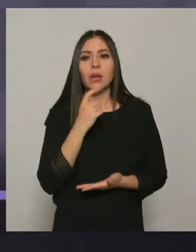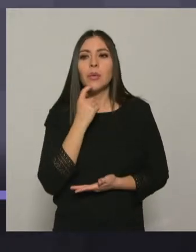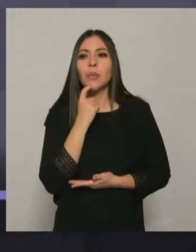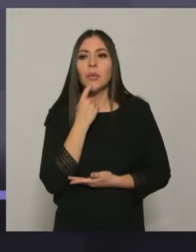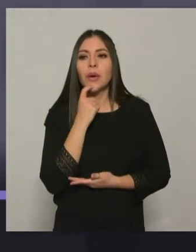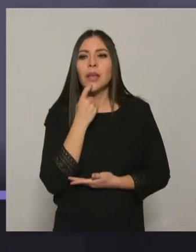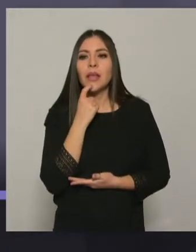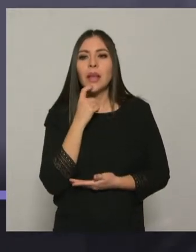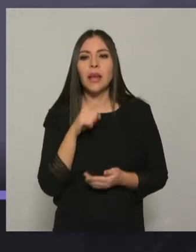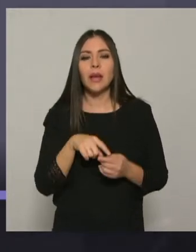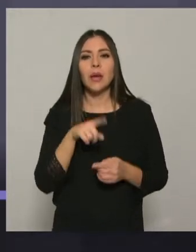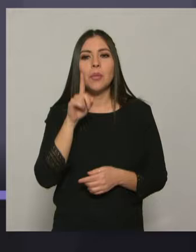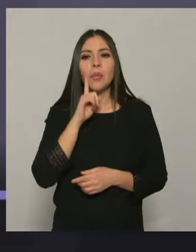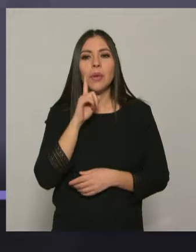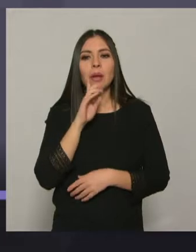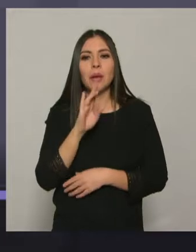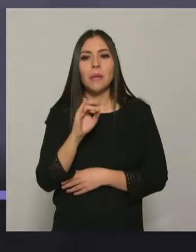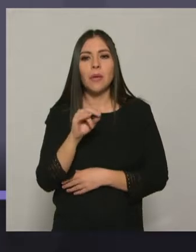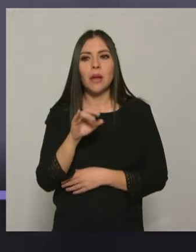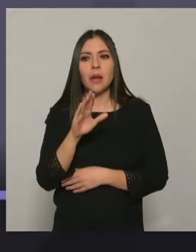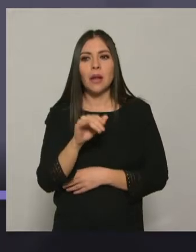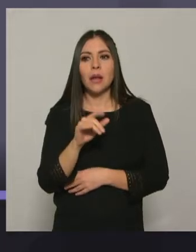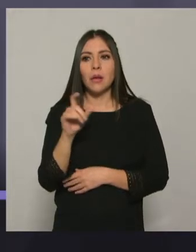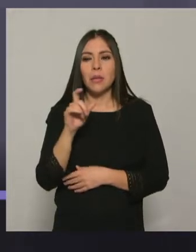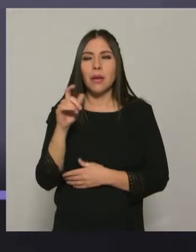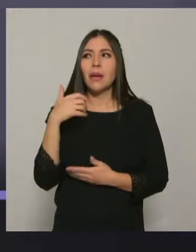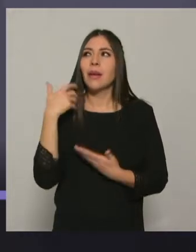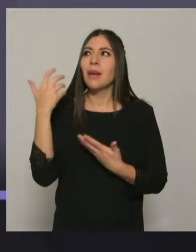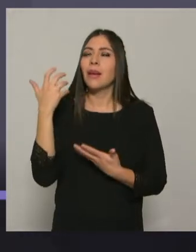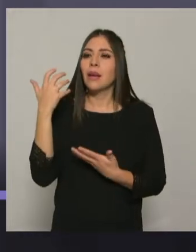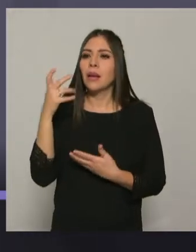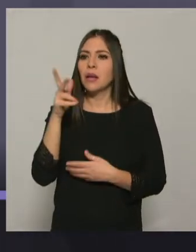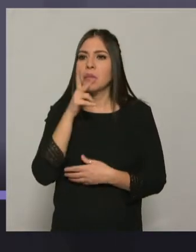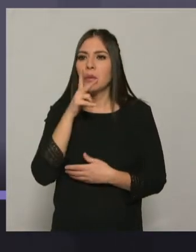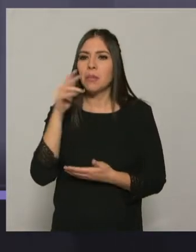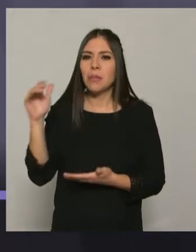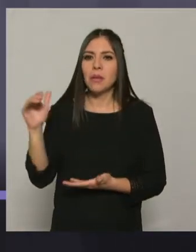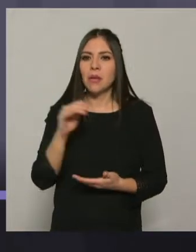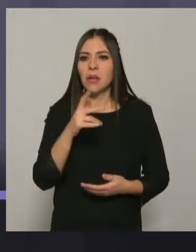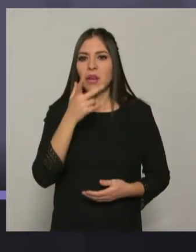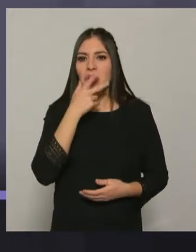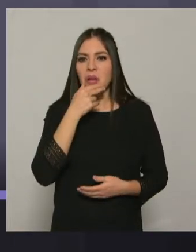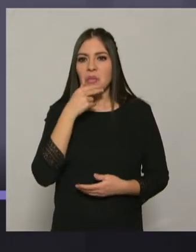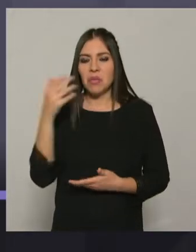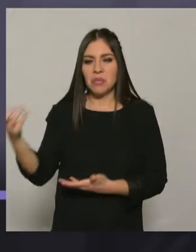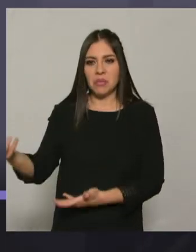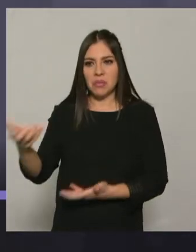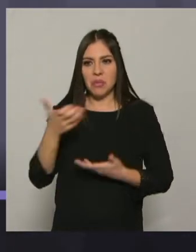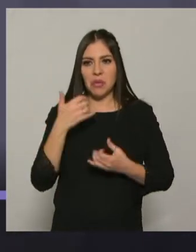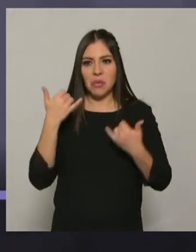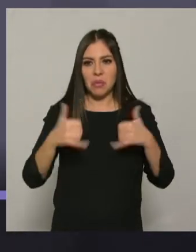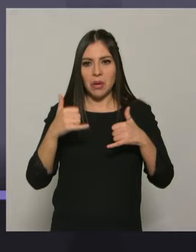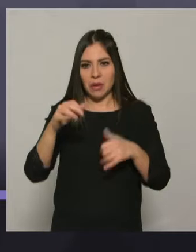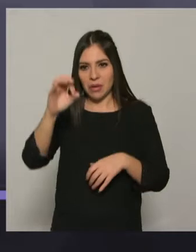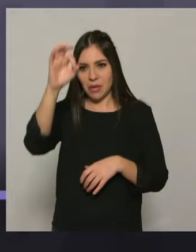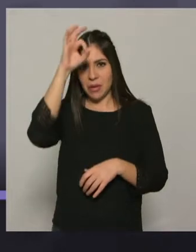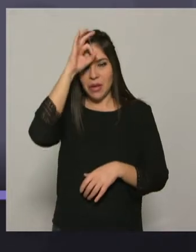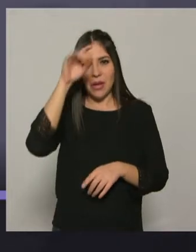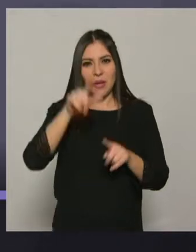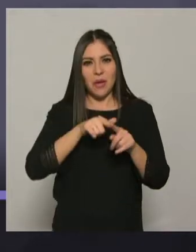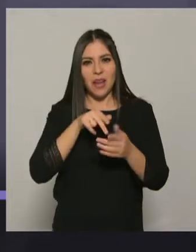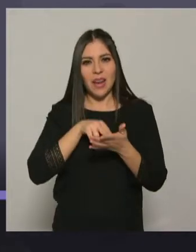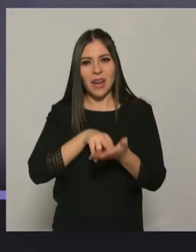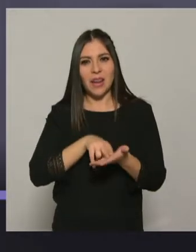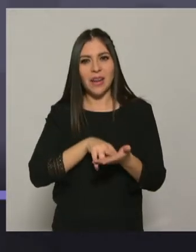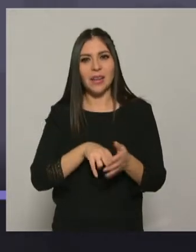decía que quería una muñeca de la Mujer Biónica, llegaba aquel tipo, mi padre, y me traía un hombre nuclear, ¿no? Que tenía un ojo negro ahí, un agujero, ¿no? ¿Sabes hasta qué